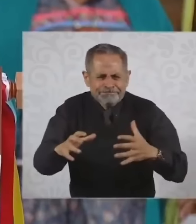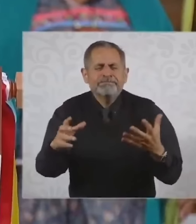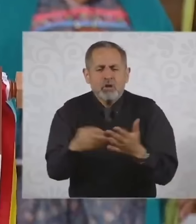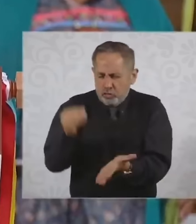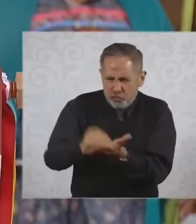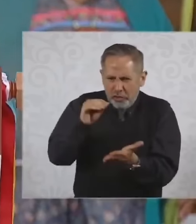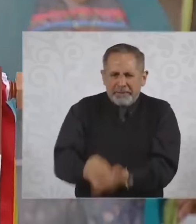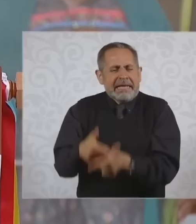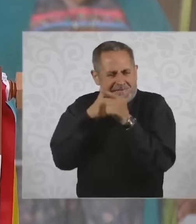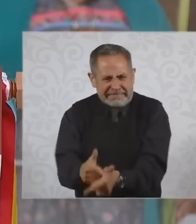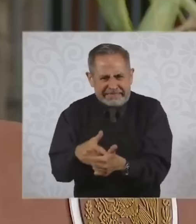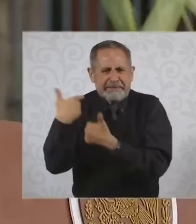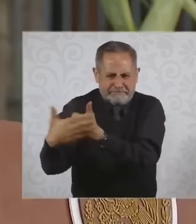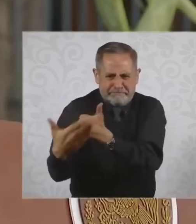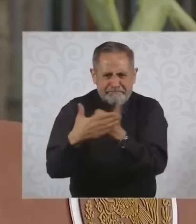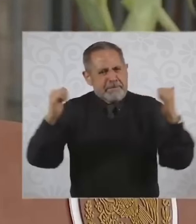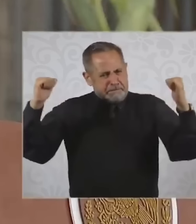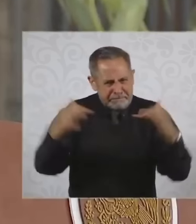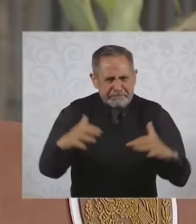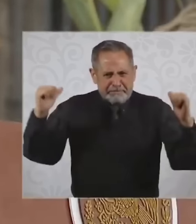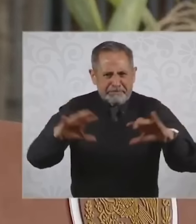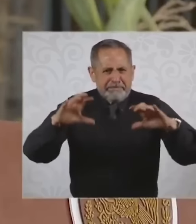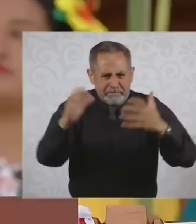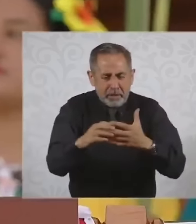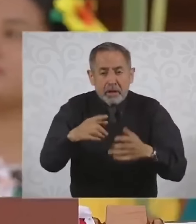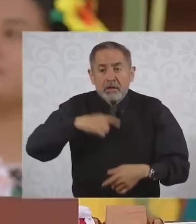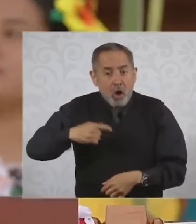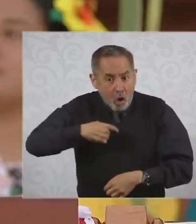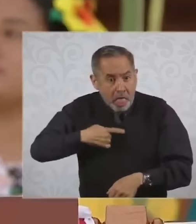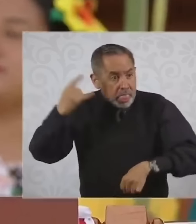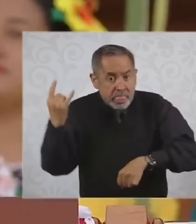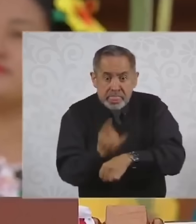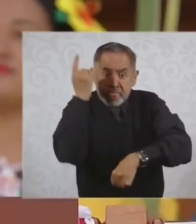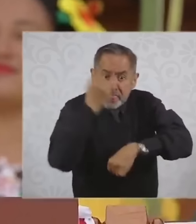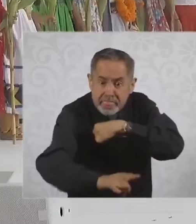seguiremos reuniendo, que no les voy a fallar.